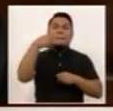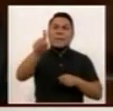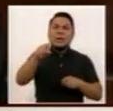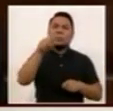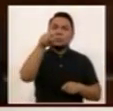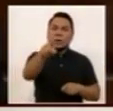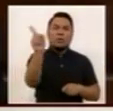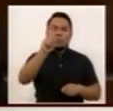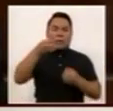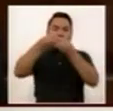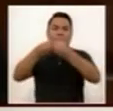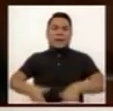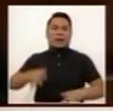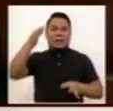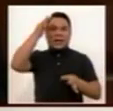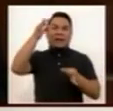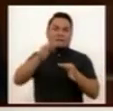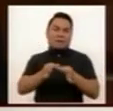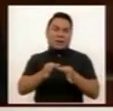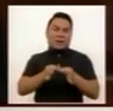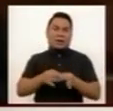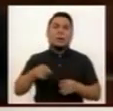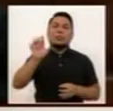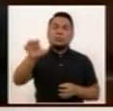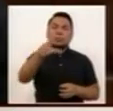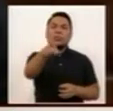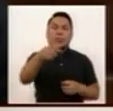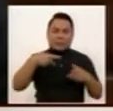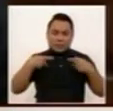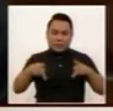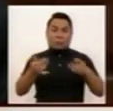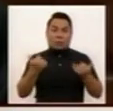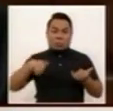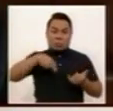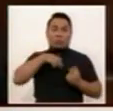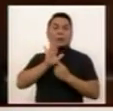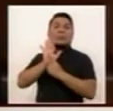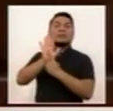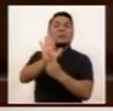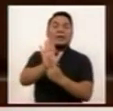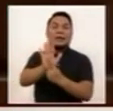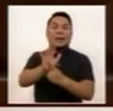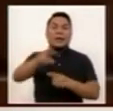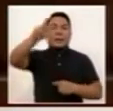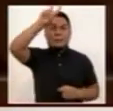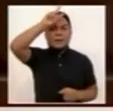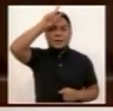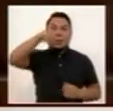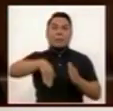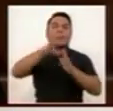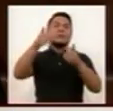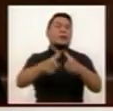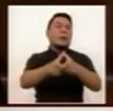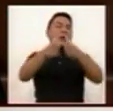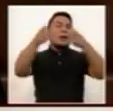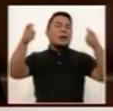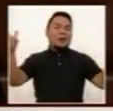sus instituciones. Permítannos demostrarles que el Perú es más grande que sus problemas.